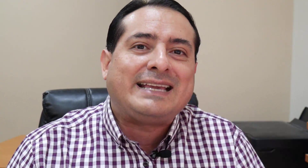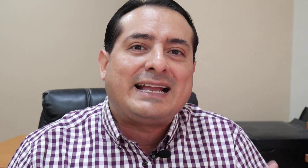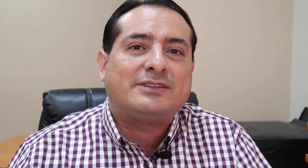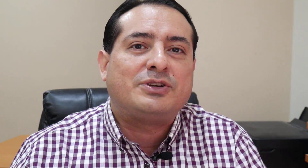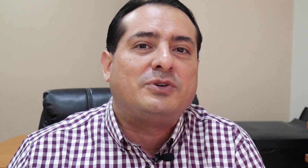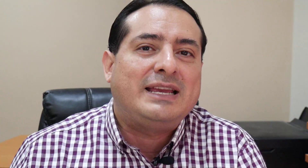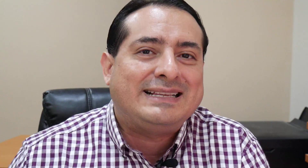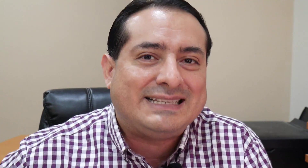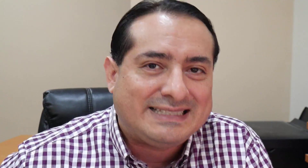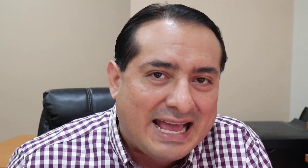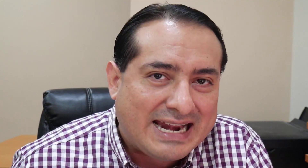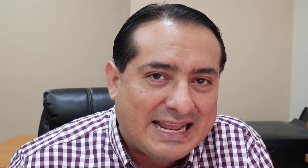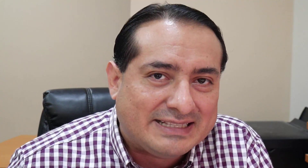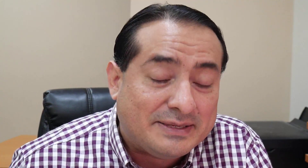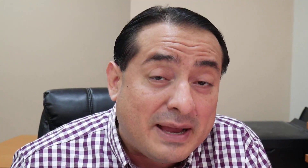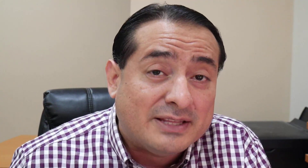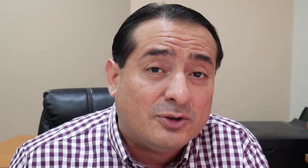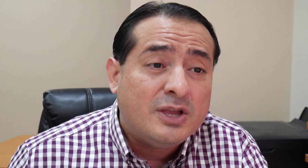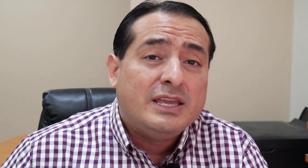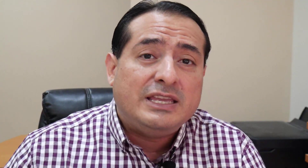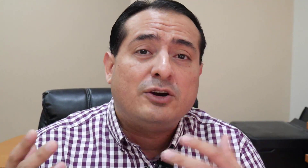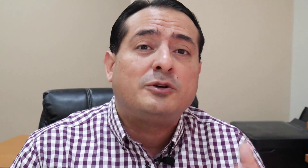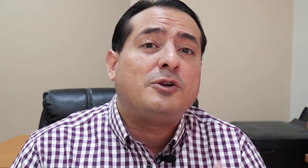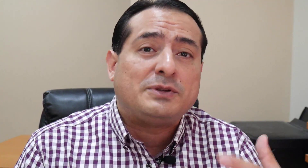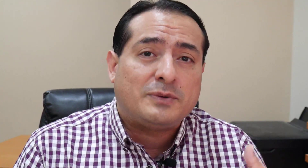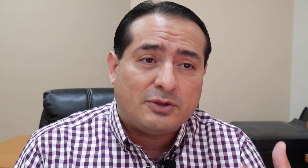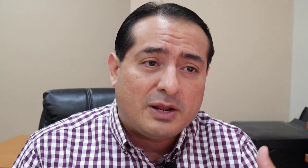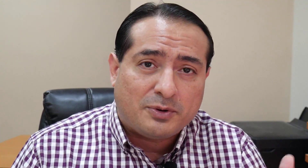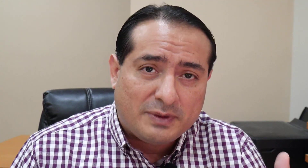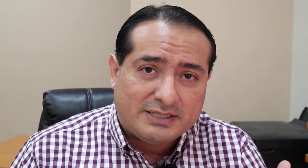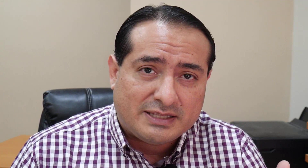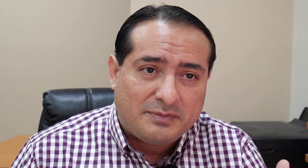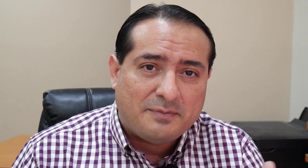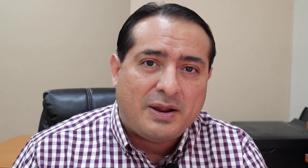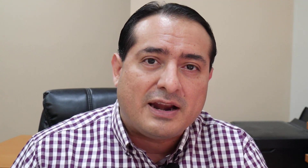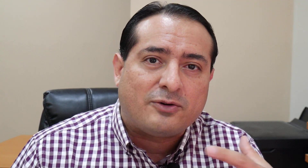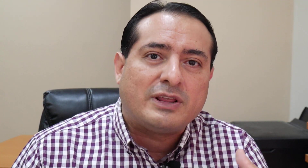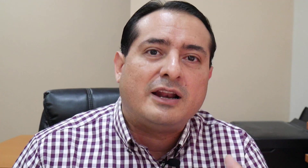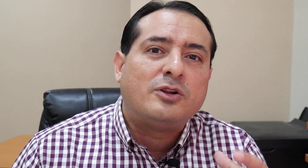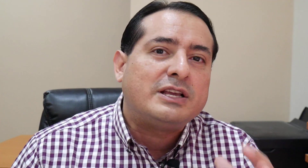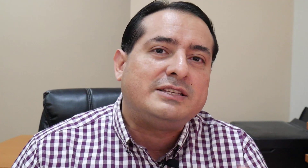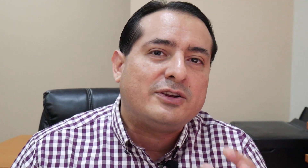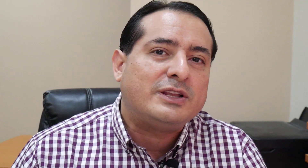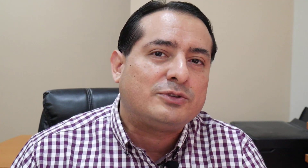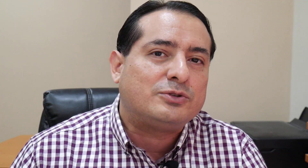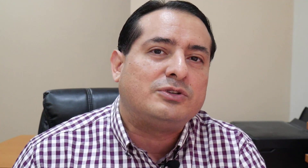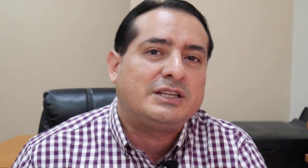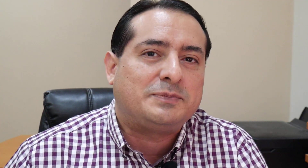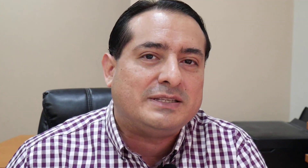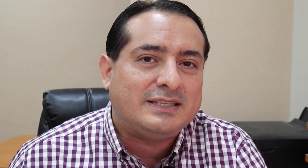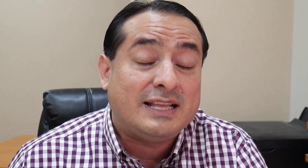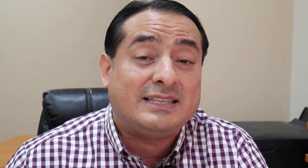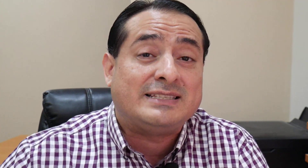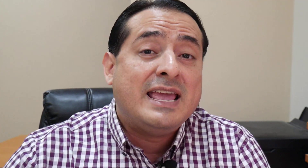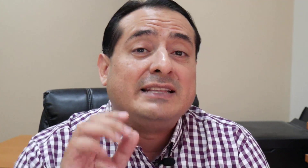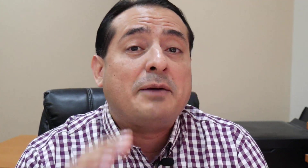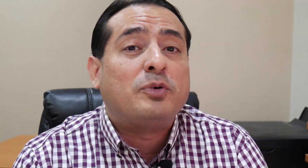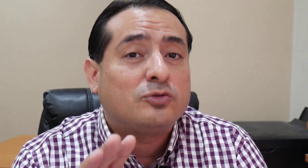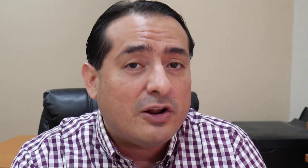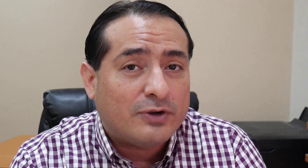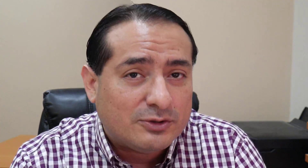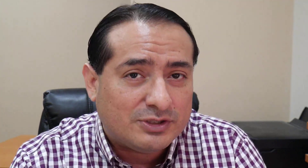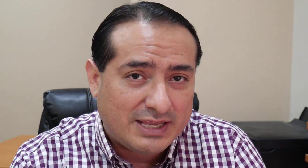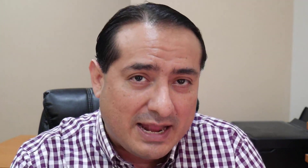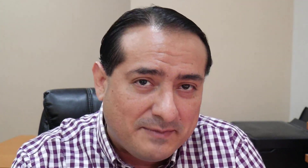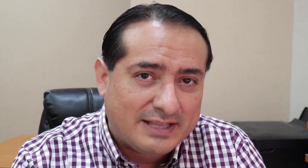y es que el caso de morera se está reactivando y hoy lópez obrador aprovecha también para recordar lo que hicieron estos dos expresidentes tan